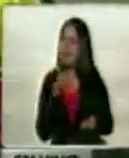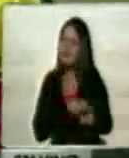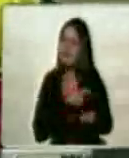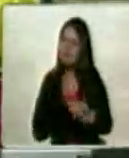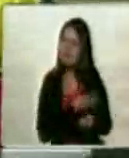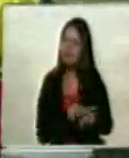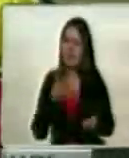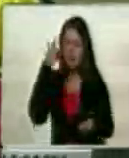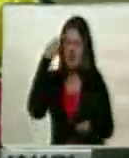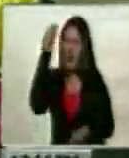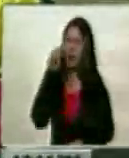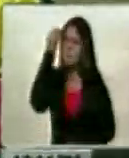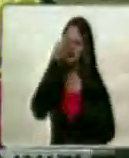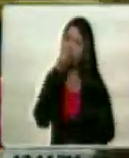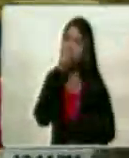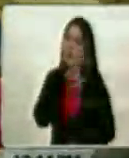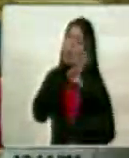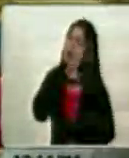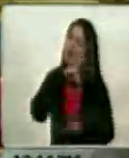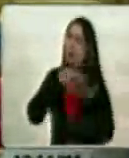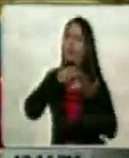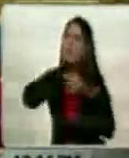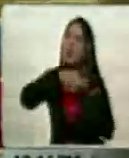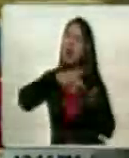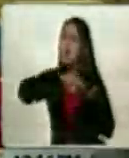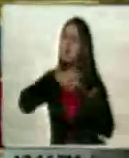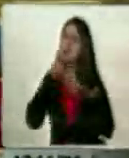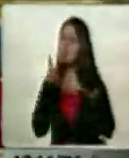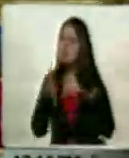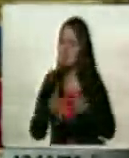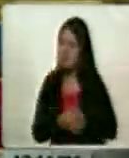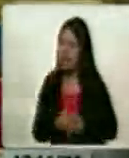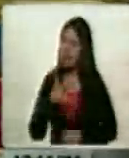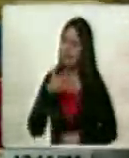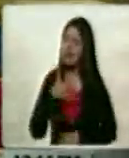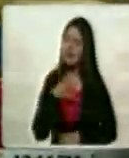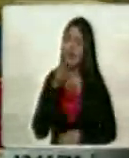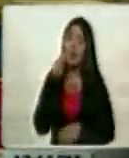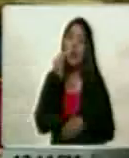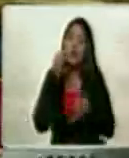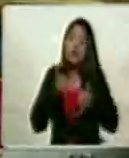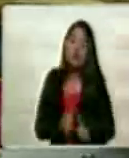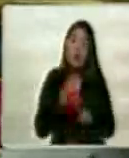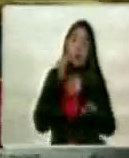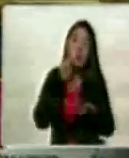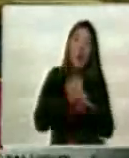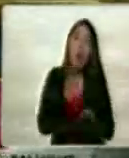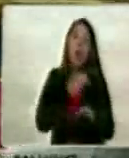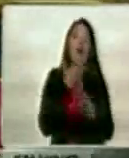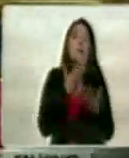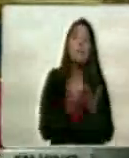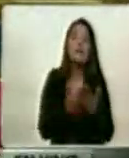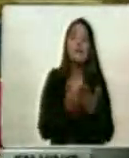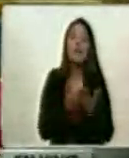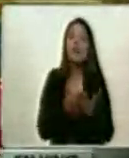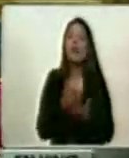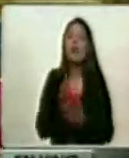¿Qué piensa cuando duerme? ¿Qué siente cuando besa a sus hijos o le pide la bendición a su